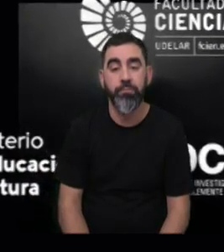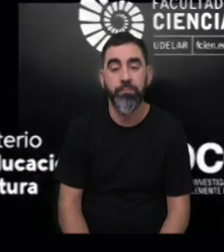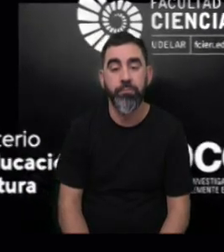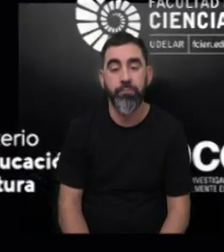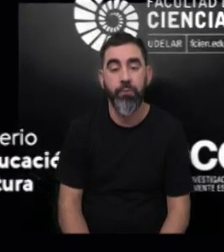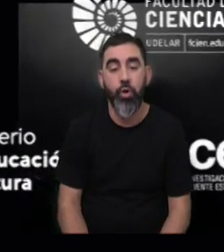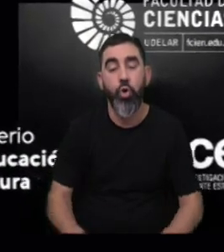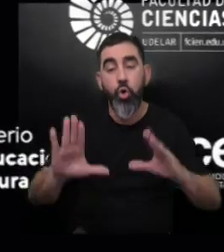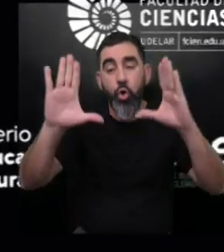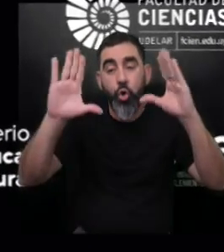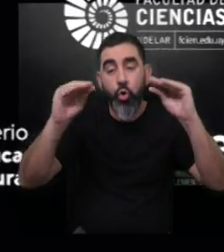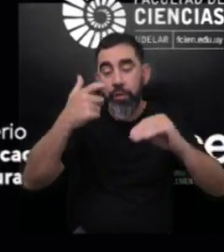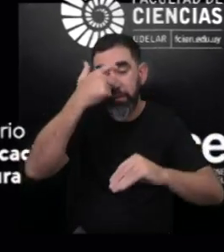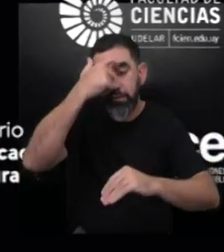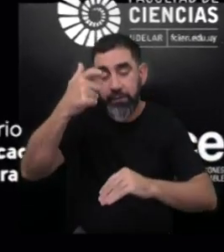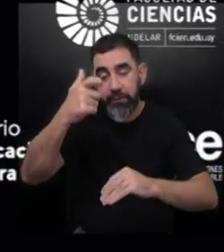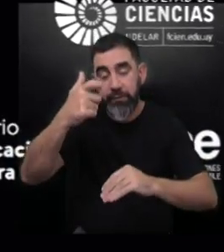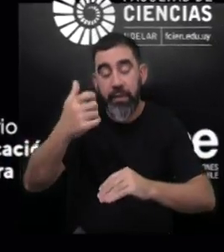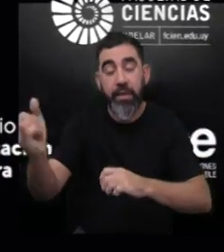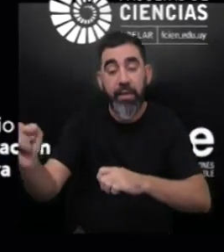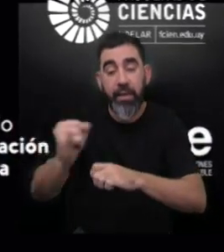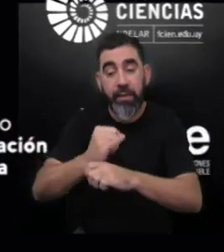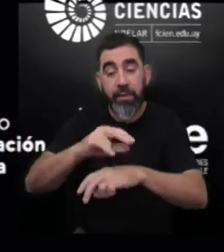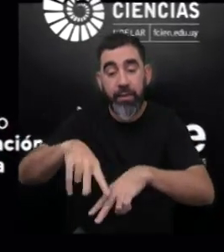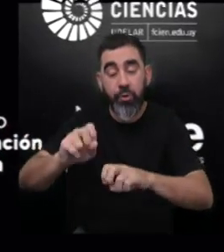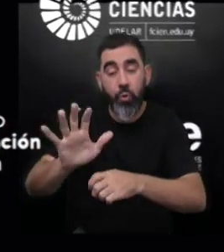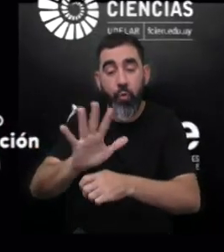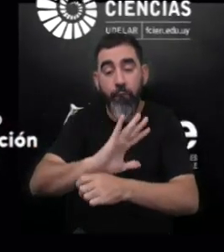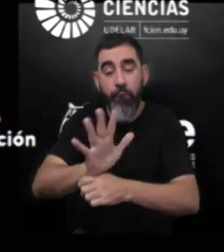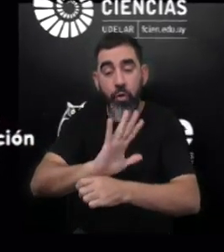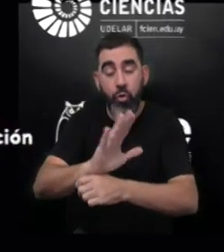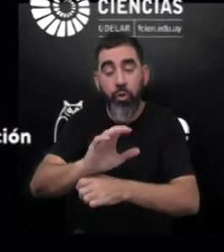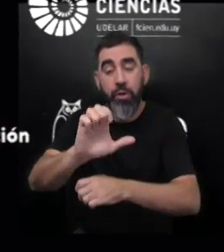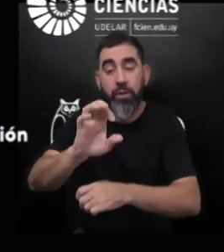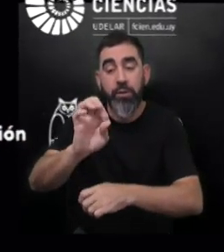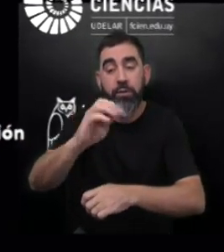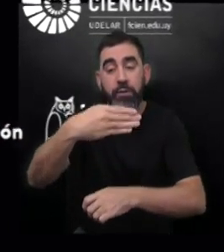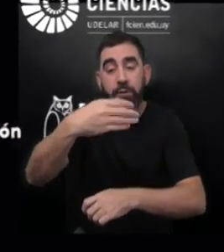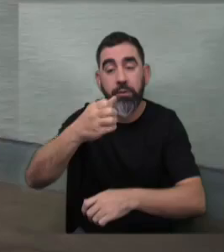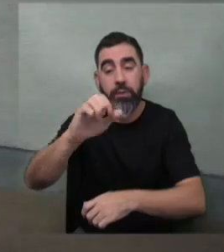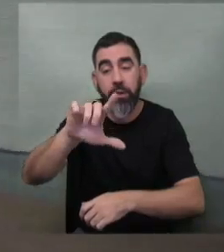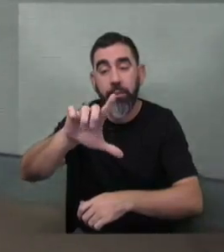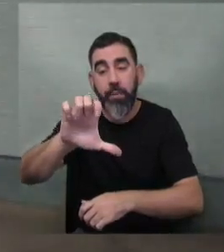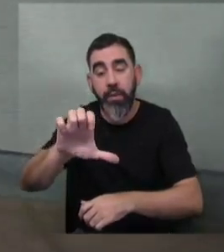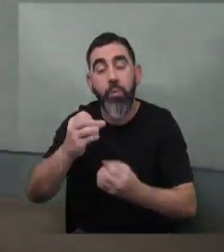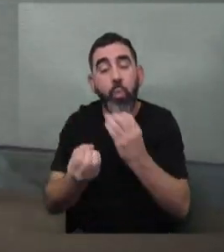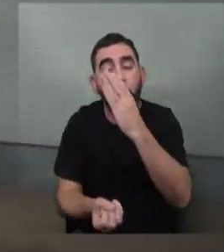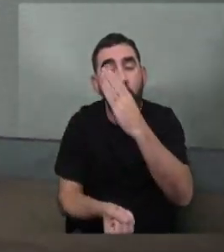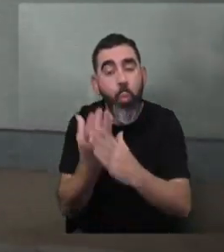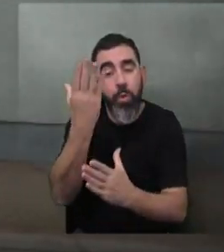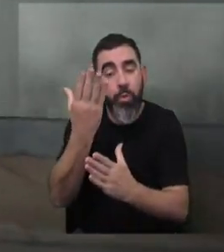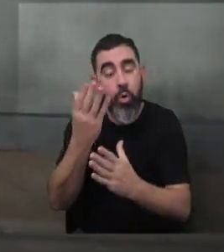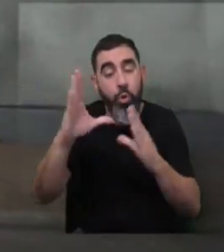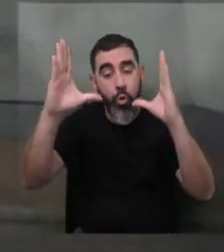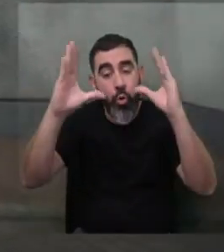Noche de ciencia encantada en el Instituto de Investigaciones Biológicas Clemente Estable. En el marco de una nueva edición de la